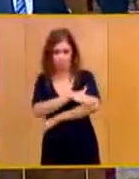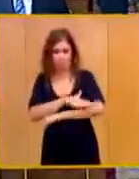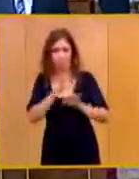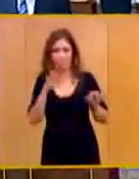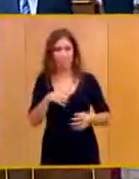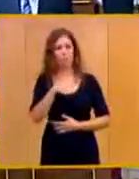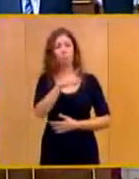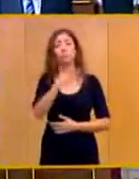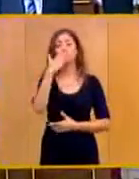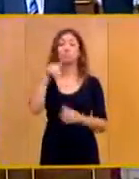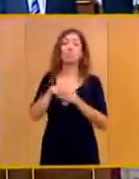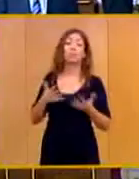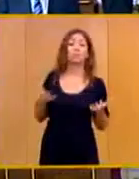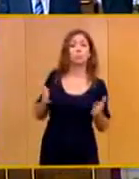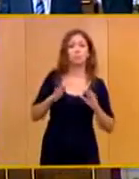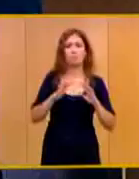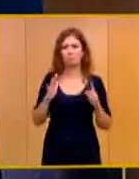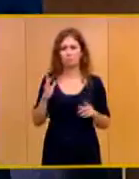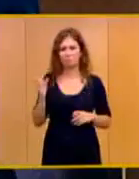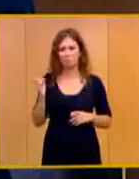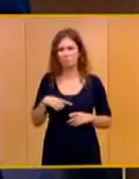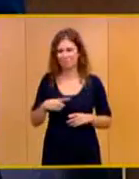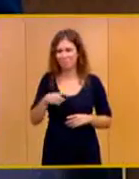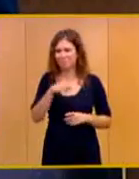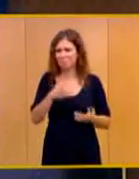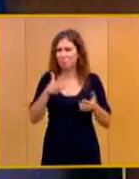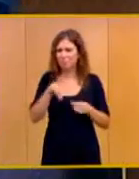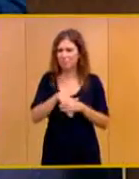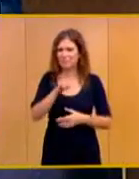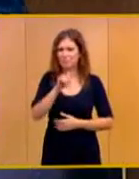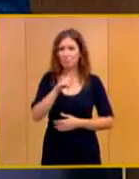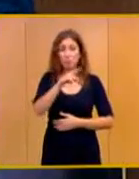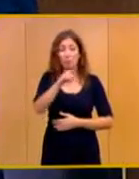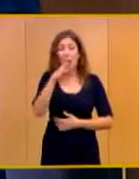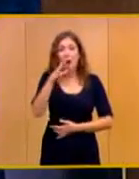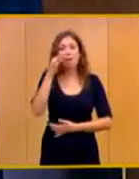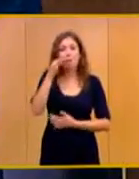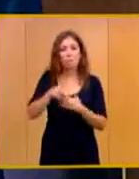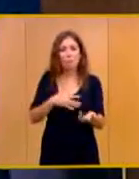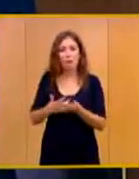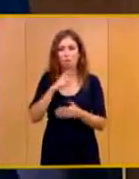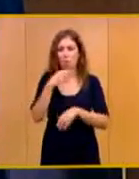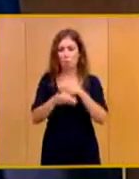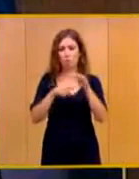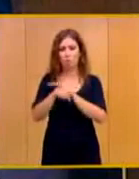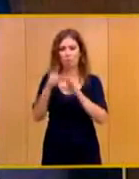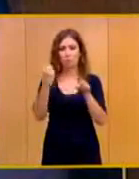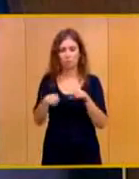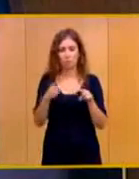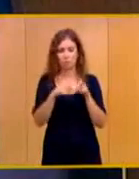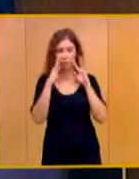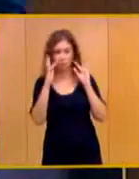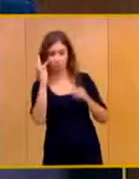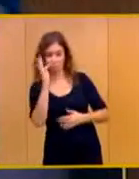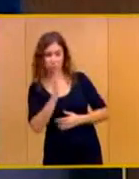las elecciones. Todos sabemos que ha ganado las elecciones, pero es que lo que está haciendo ahora y el cómo lo está haciendo no tiene absolutamente nada